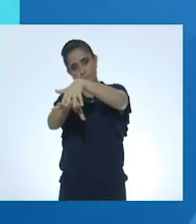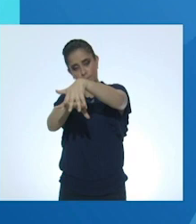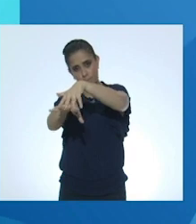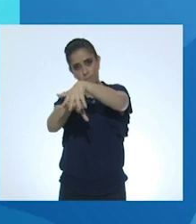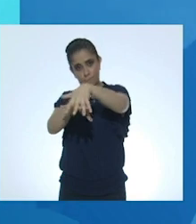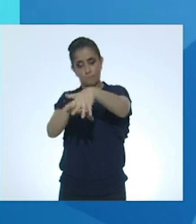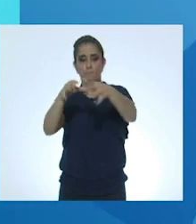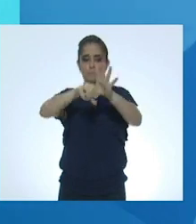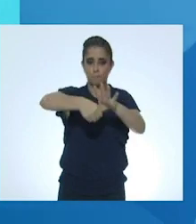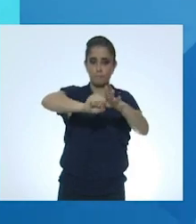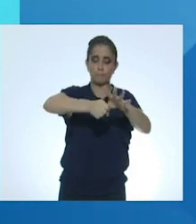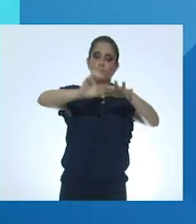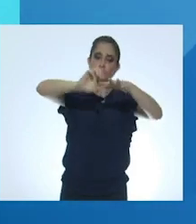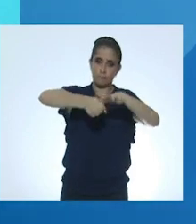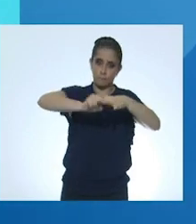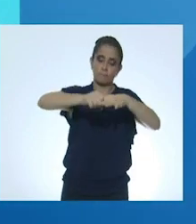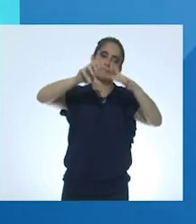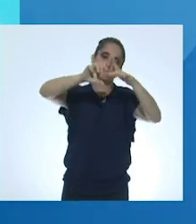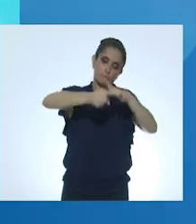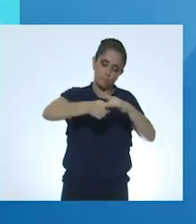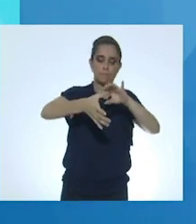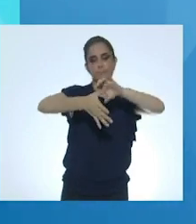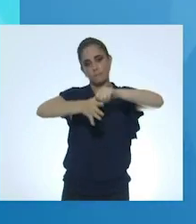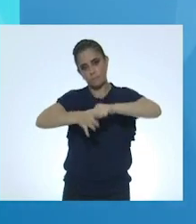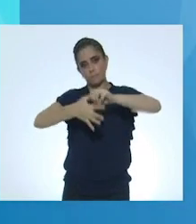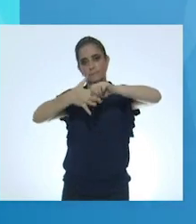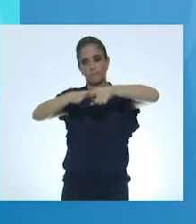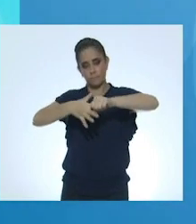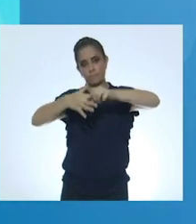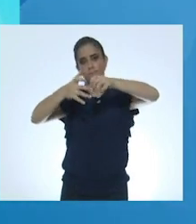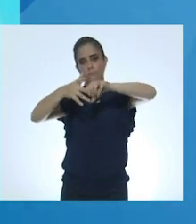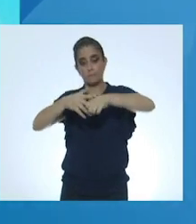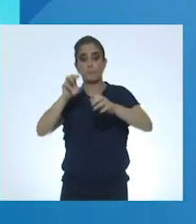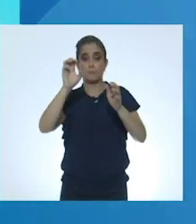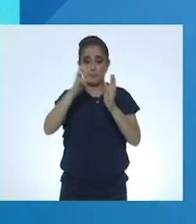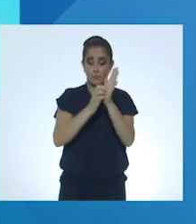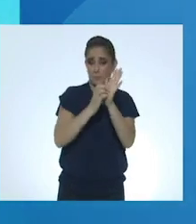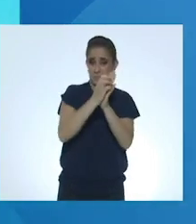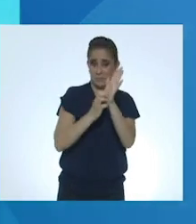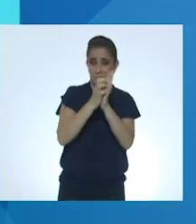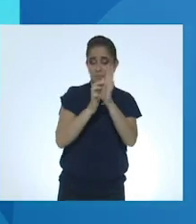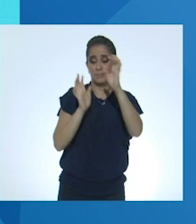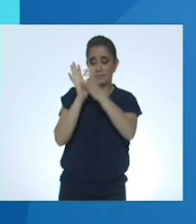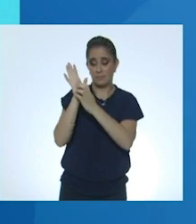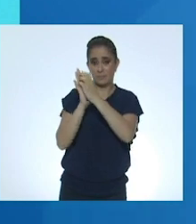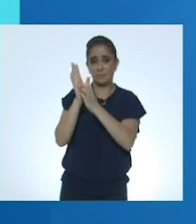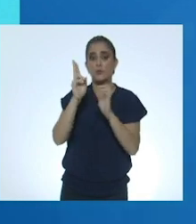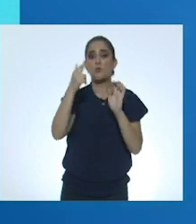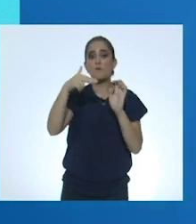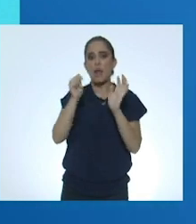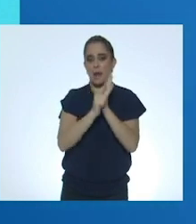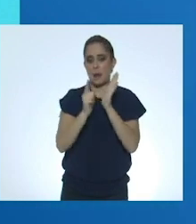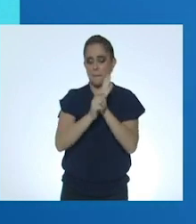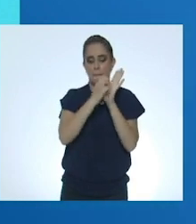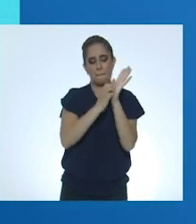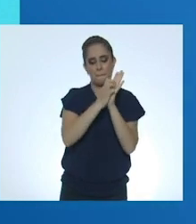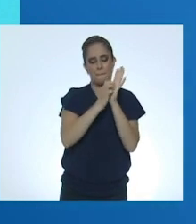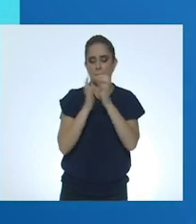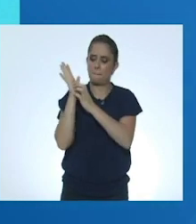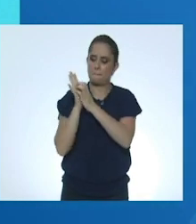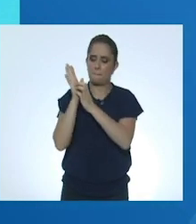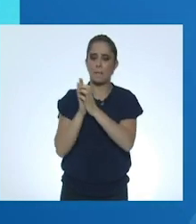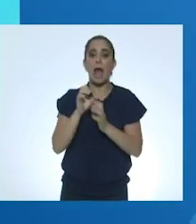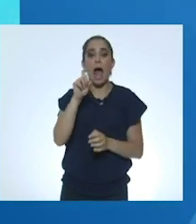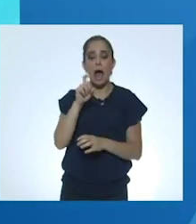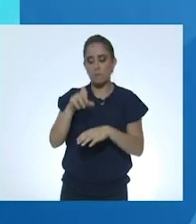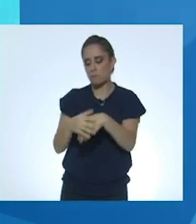dedos. Ahora haz como que rasguñas la palma de tus manos para lavar tus uñas. Enjuaga tus manos con